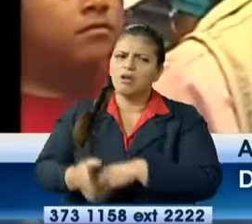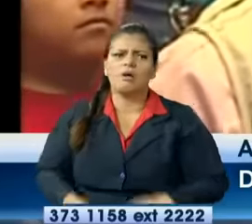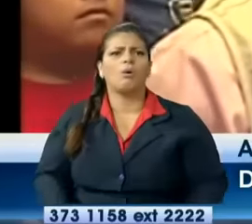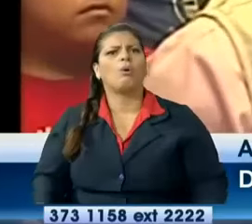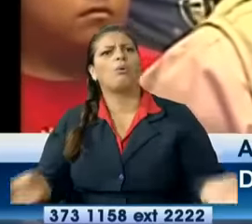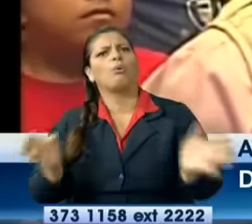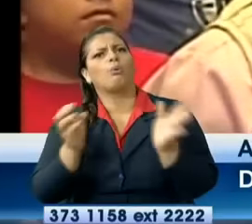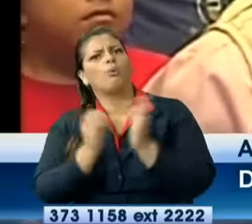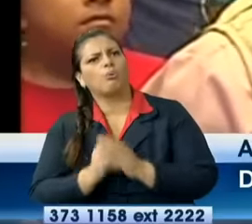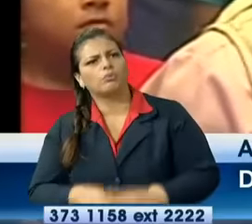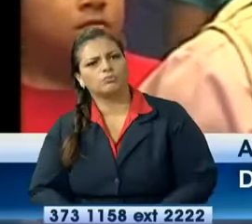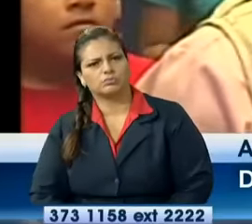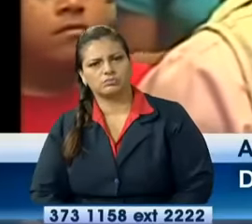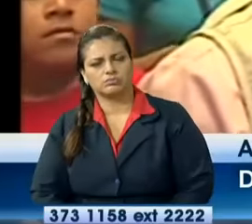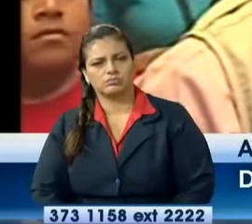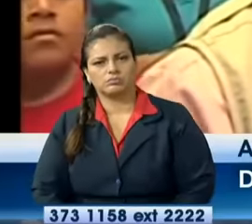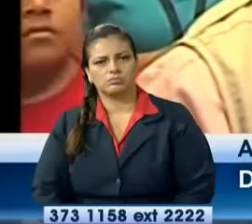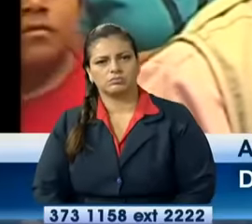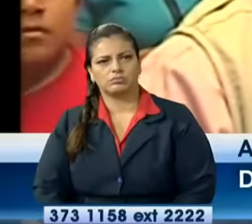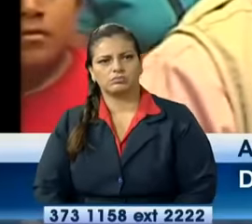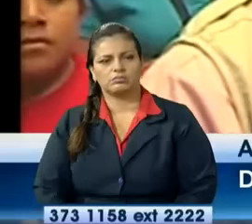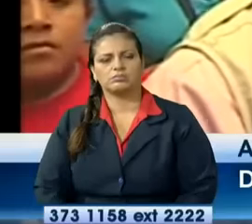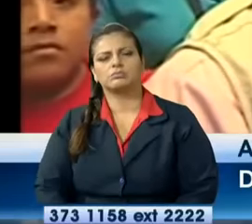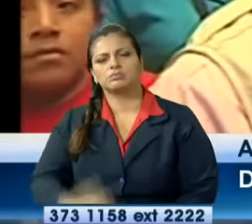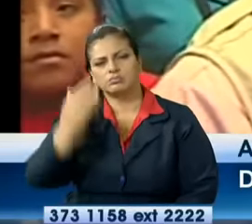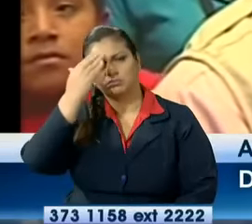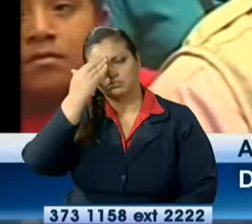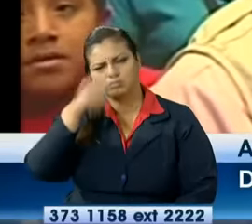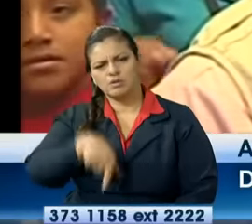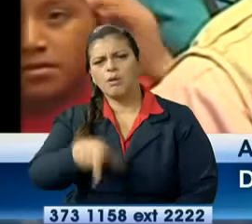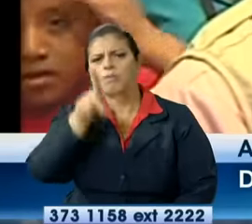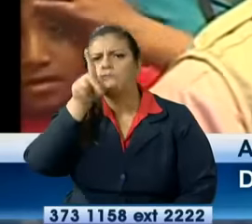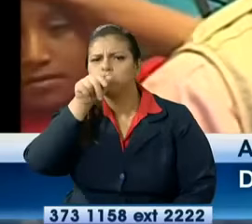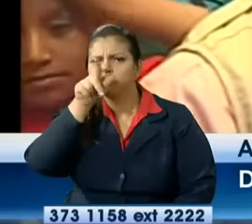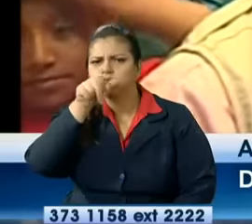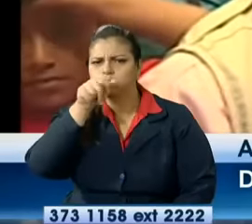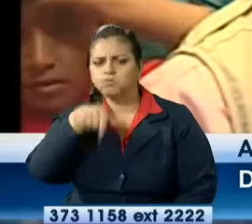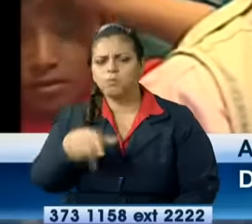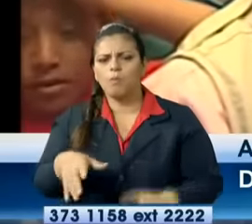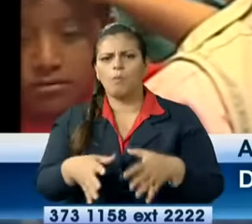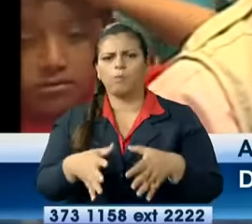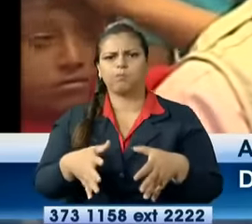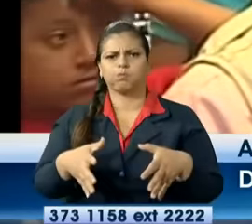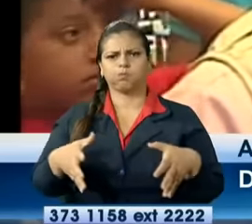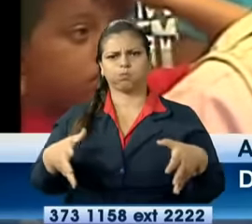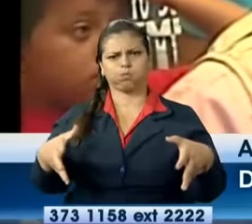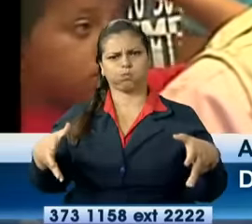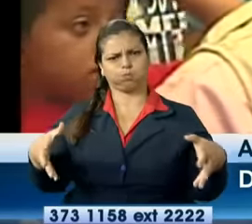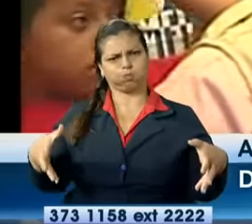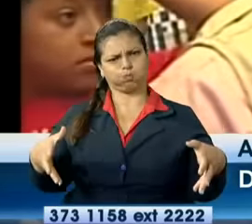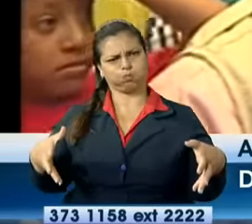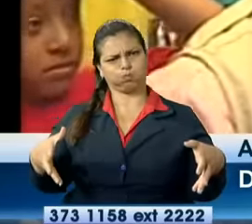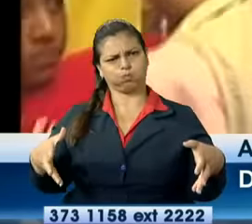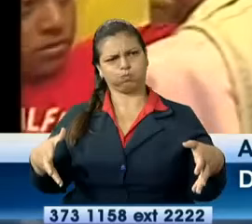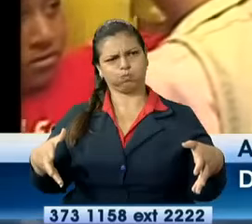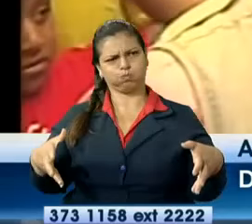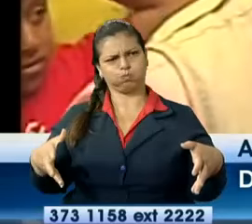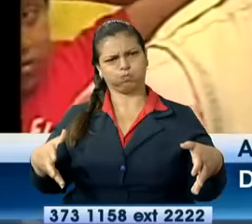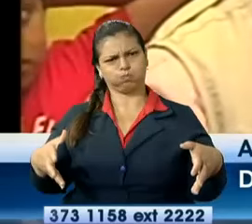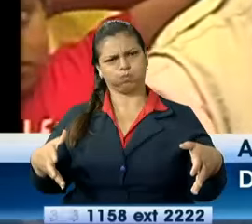andén no permitan expender estos pollos, en el caso de los pollos que le extraen todas